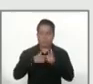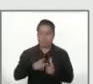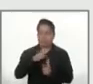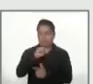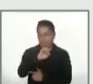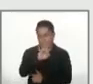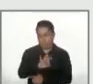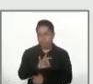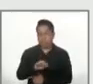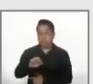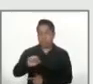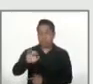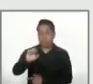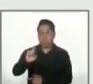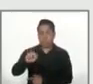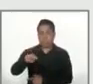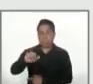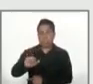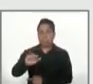cero, SEDENA,